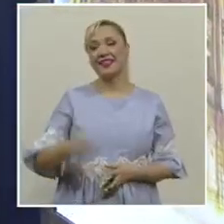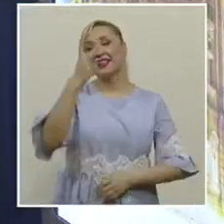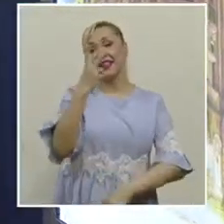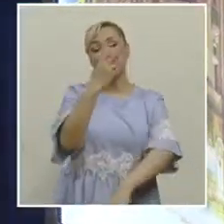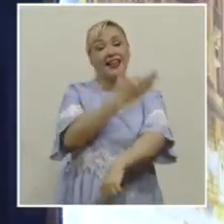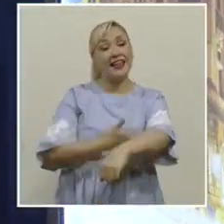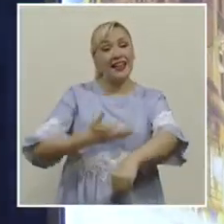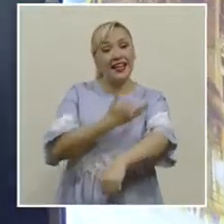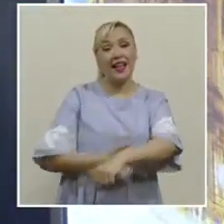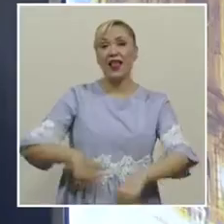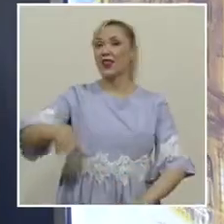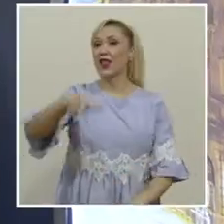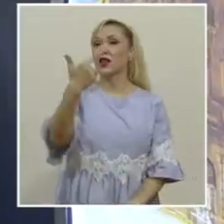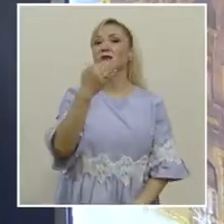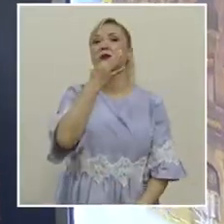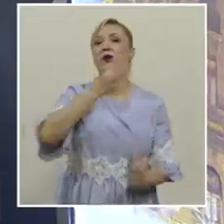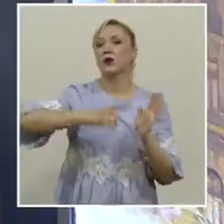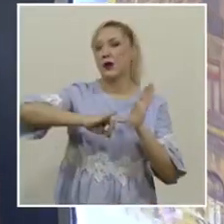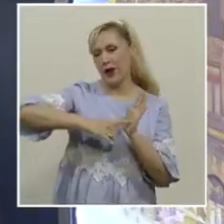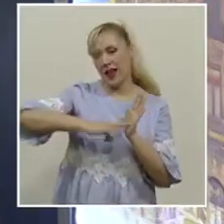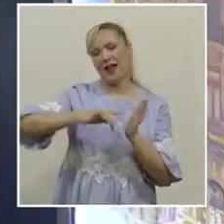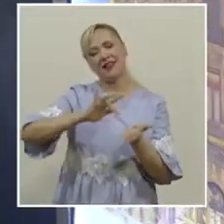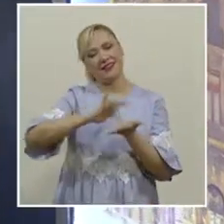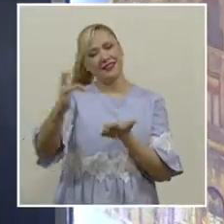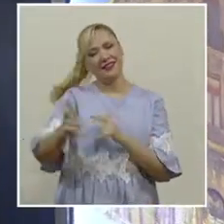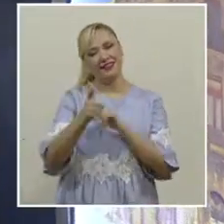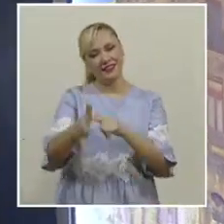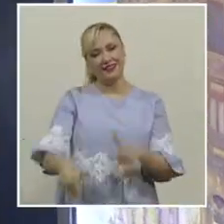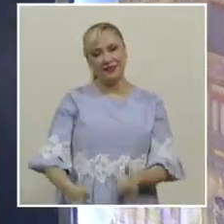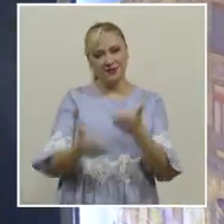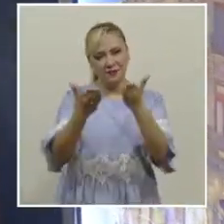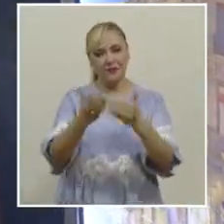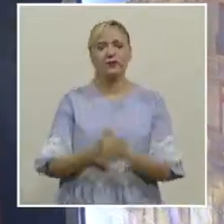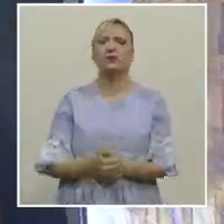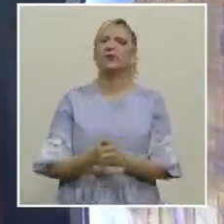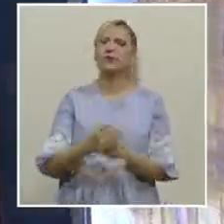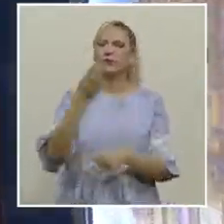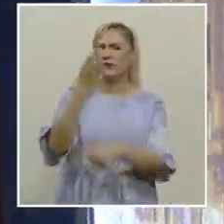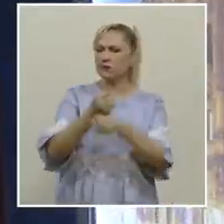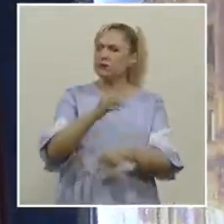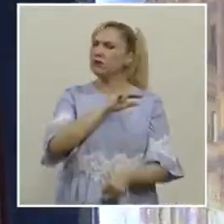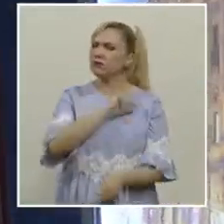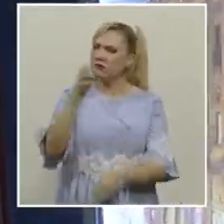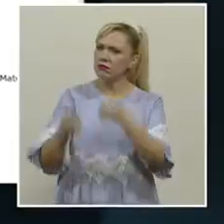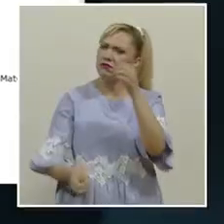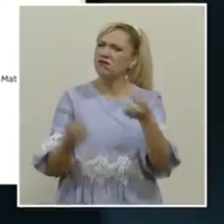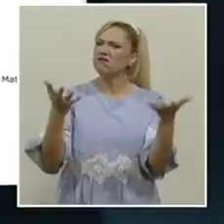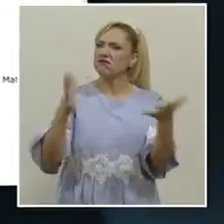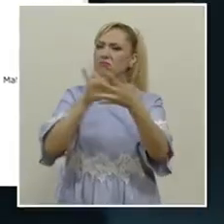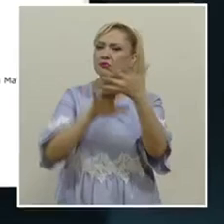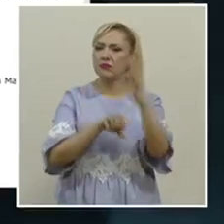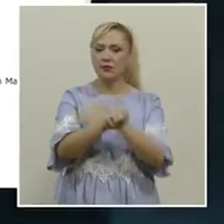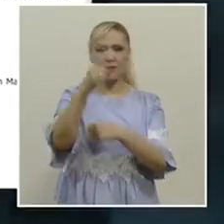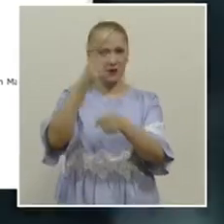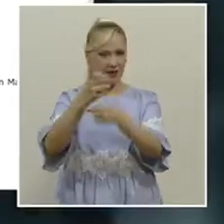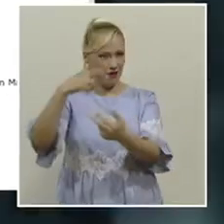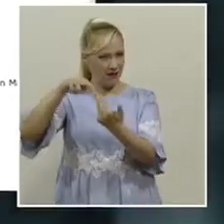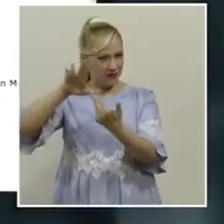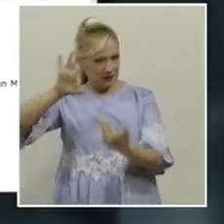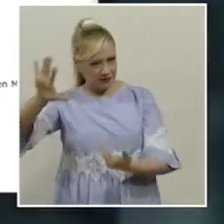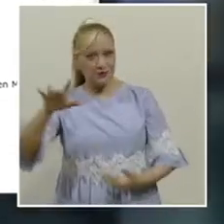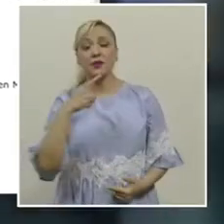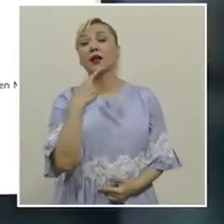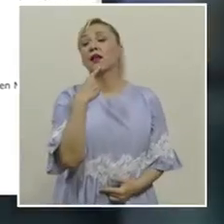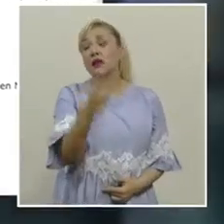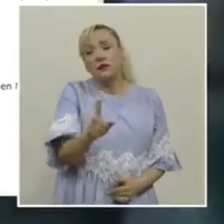De la tarde con 12 minutos. Gracias por continuar con nosotros. Y el 9º Tribunal Colegiado en materia penal del primer circuito